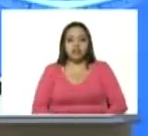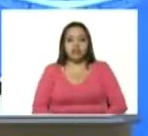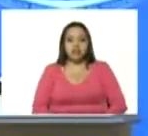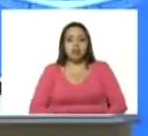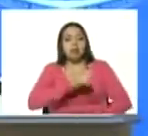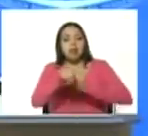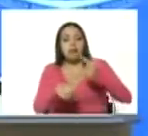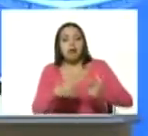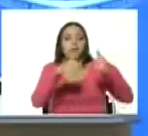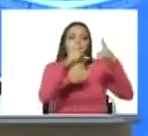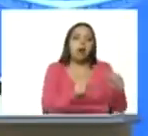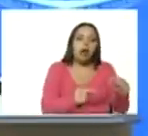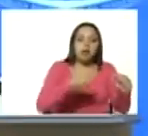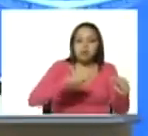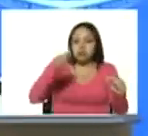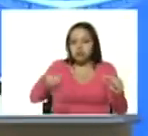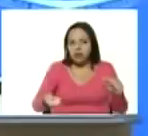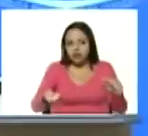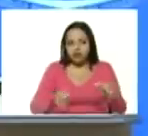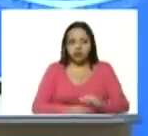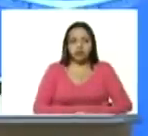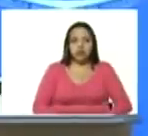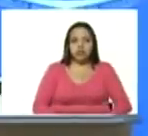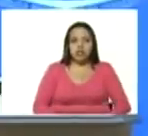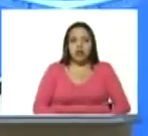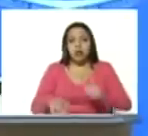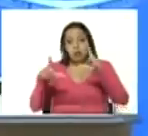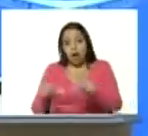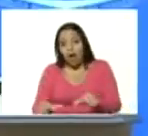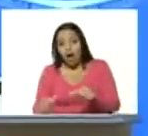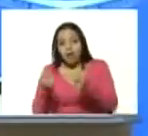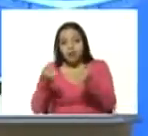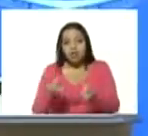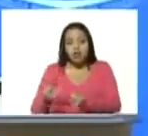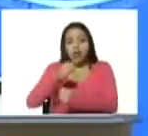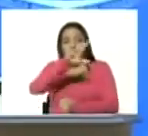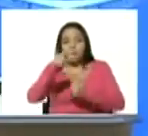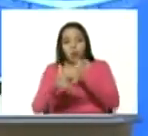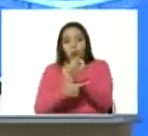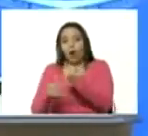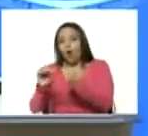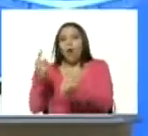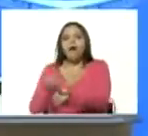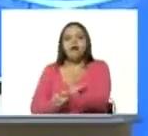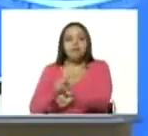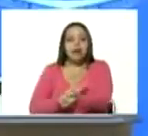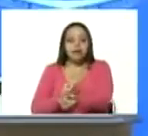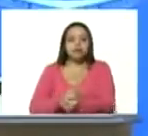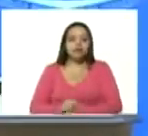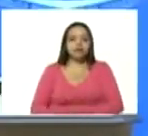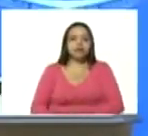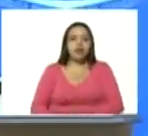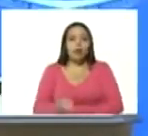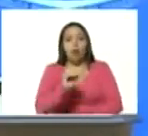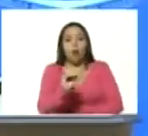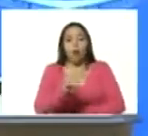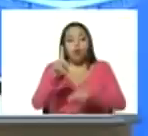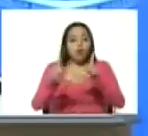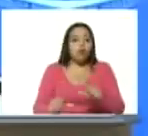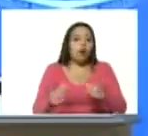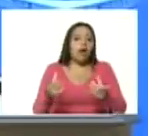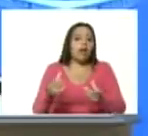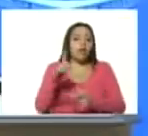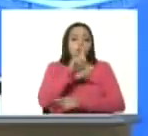el presupuesto, en lugar de recortar el presupuesto a Juan y a Gustavo Guaidó, o de recortar el presupuesto a Leopoldo